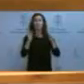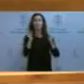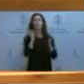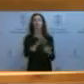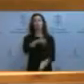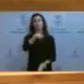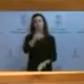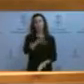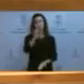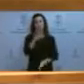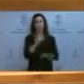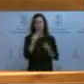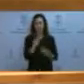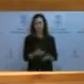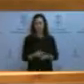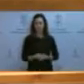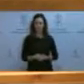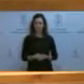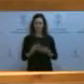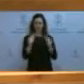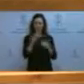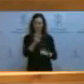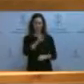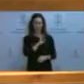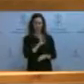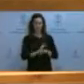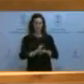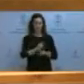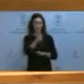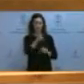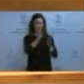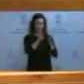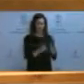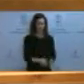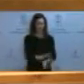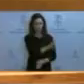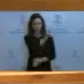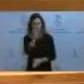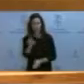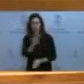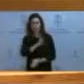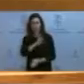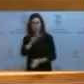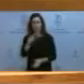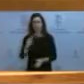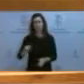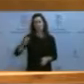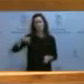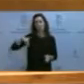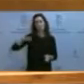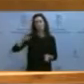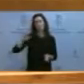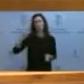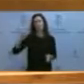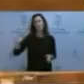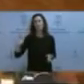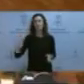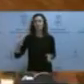Muchas gracias. Gracias, señor consejero. Tiene la palabra el señor González Medina.